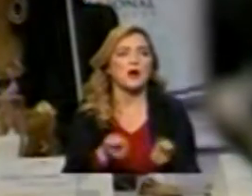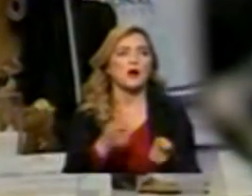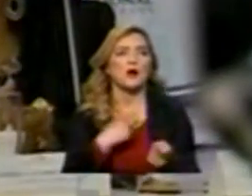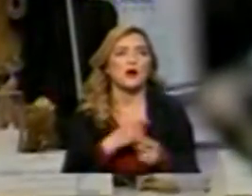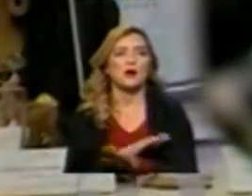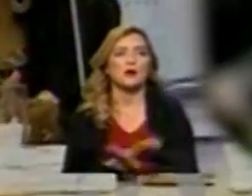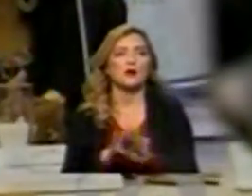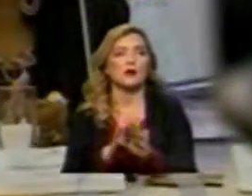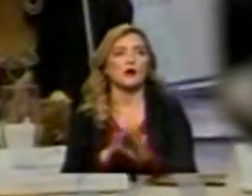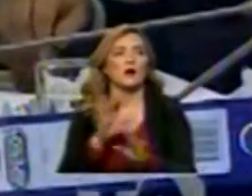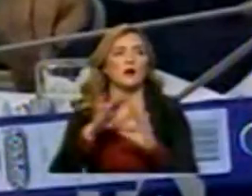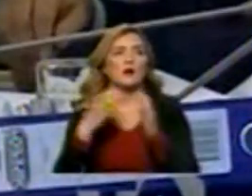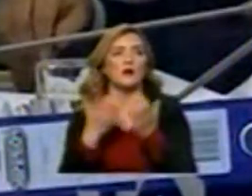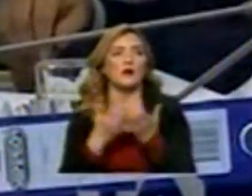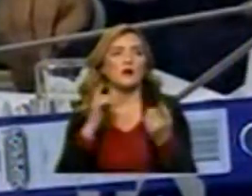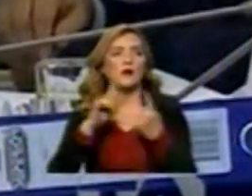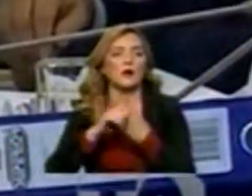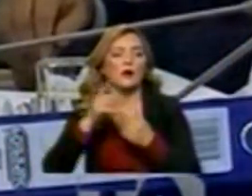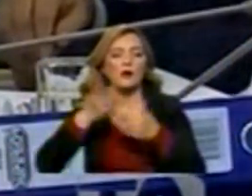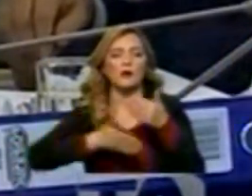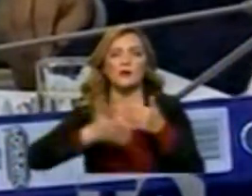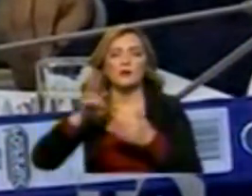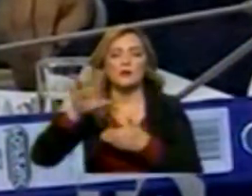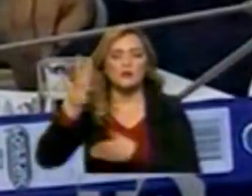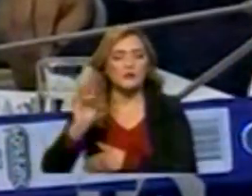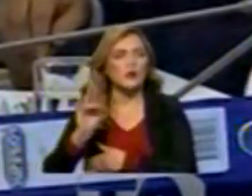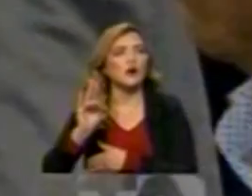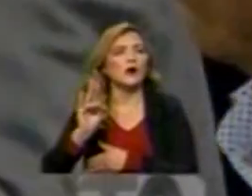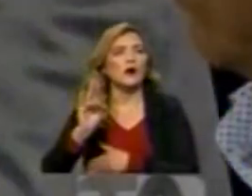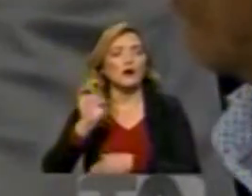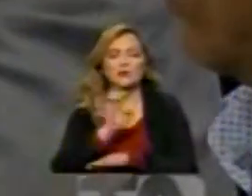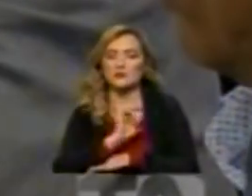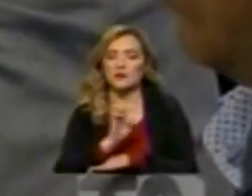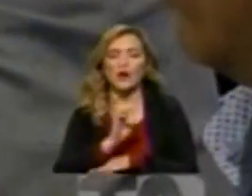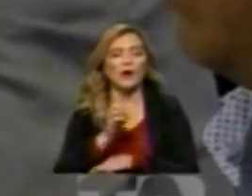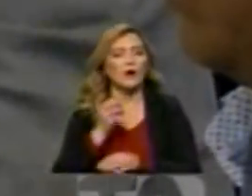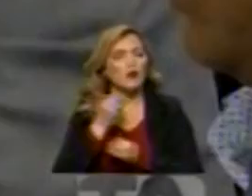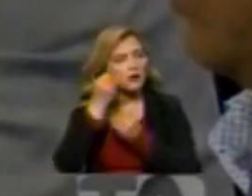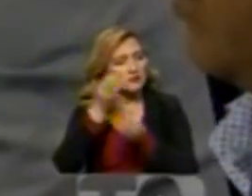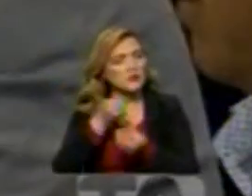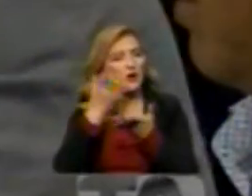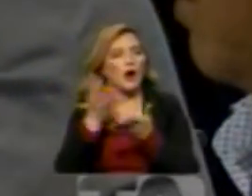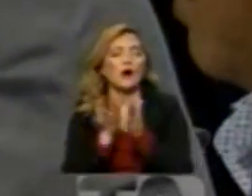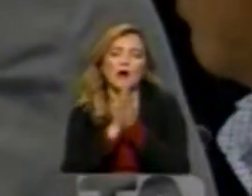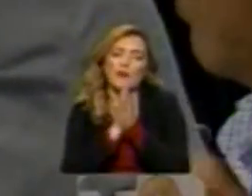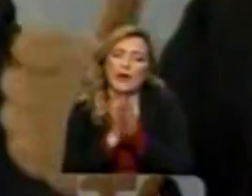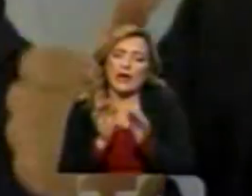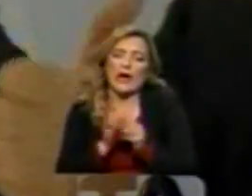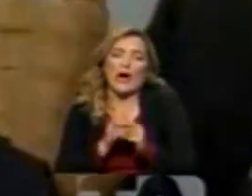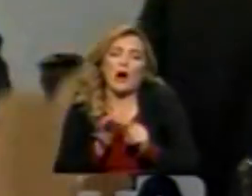27 de enero para entregar un informe, aunque pedirán una prórroga de 5 días. Allí se conocerá si